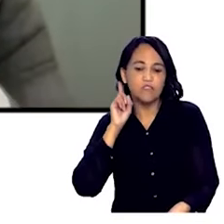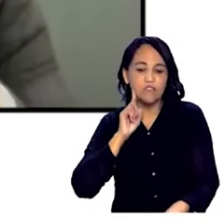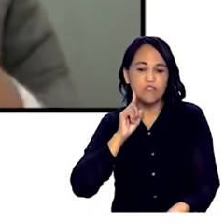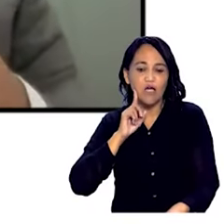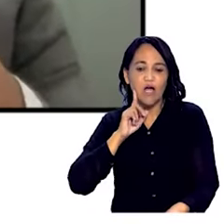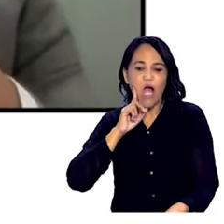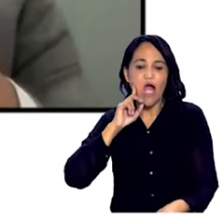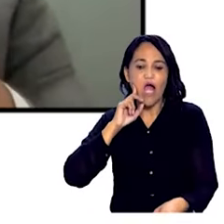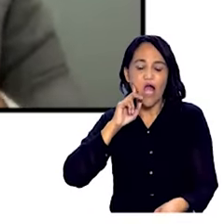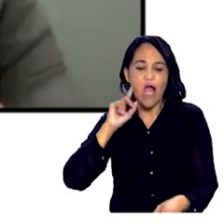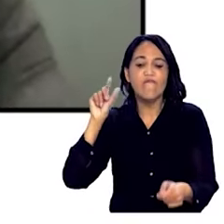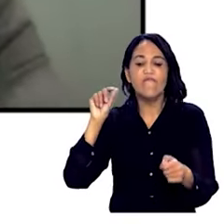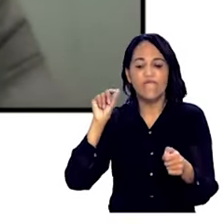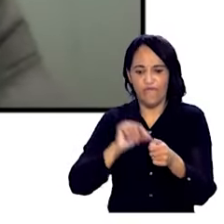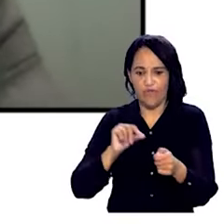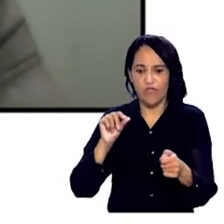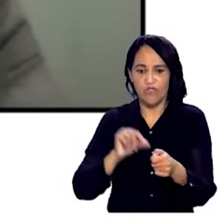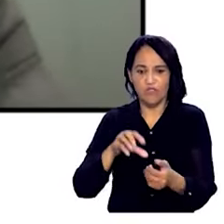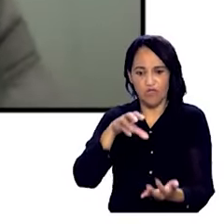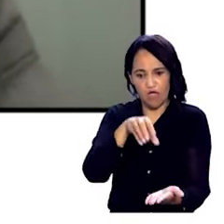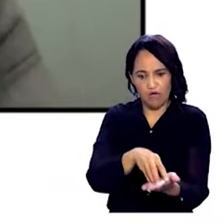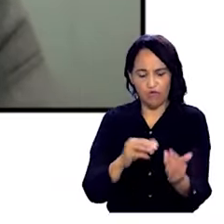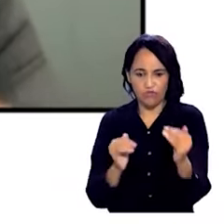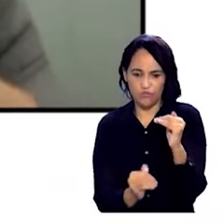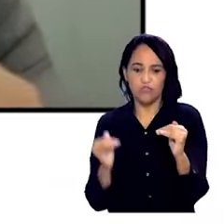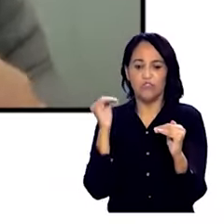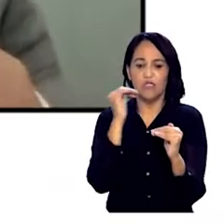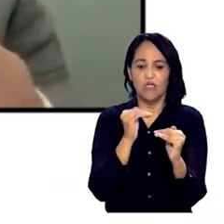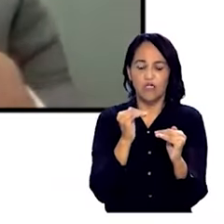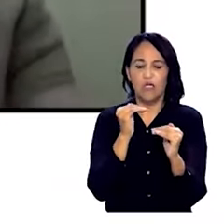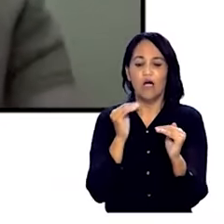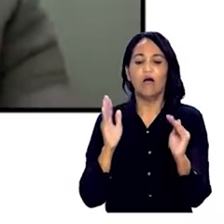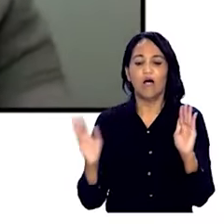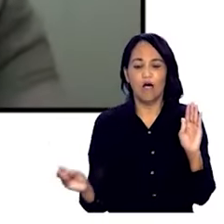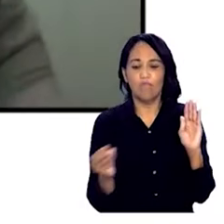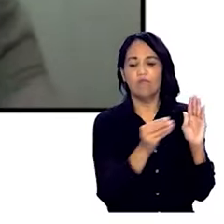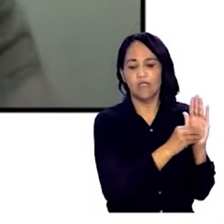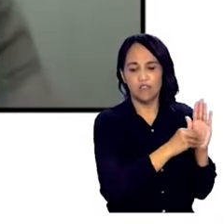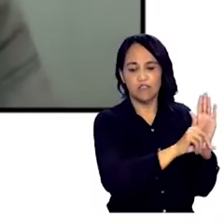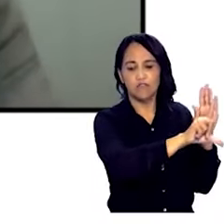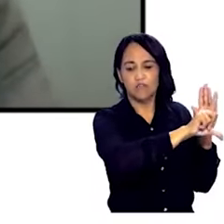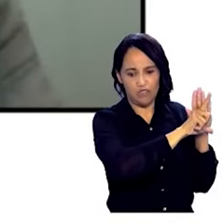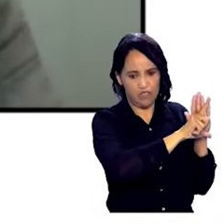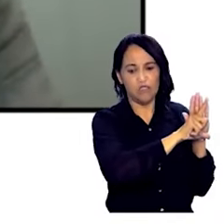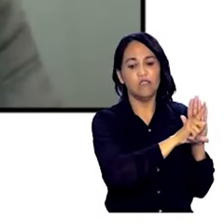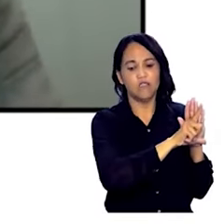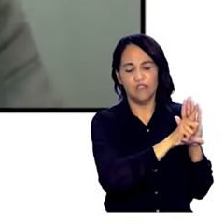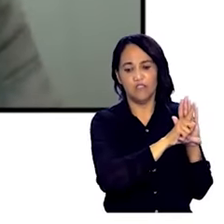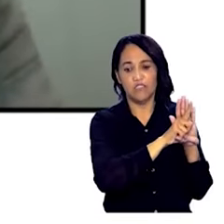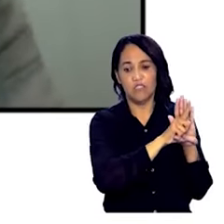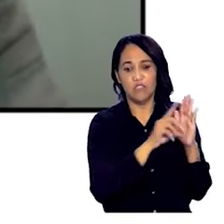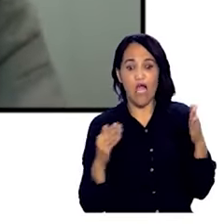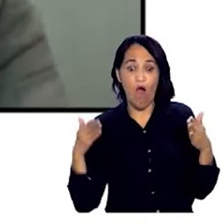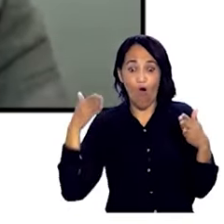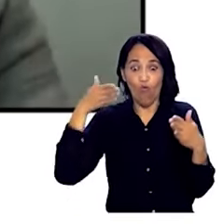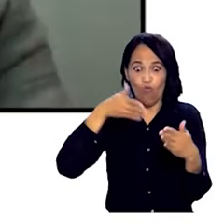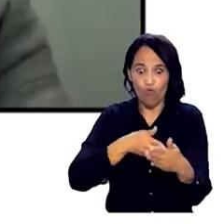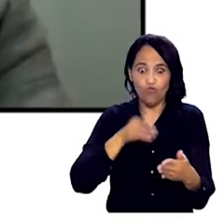interpretación Y aplicación de lases federales esc lases con